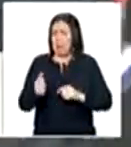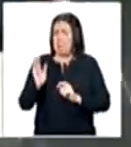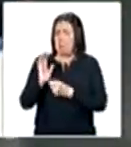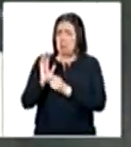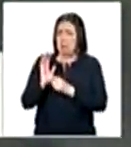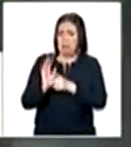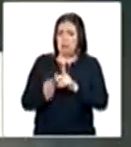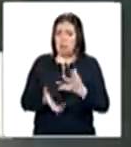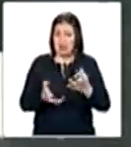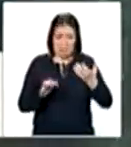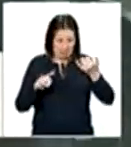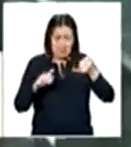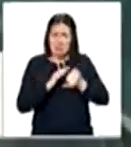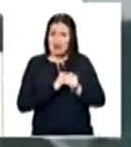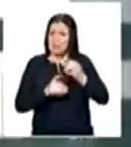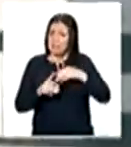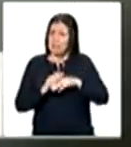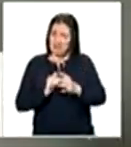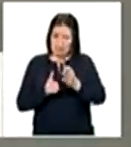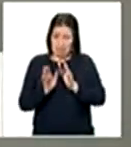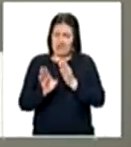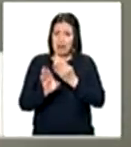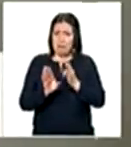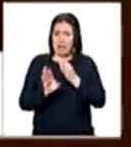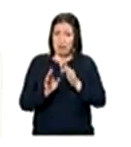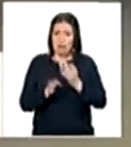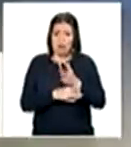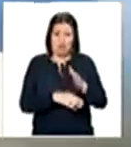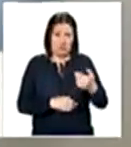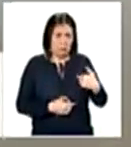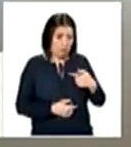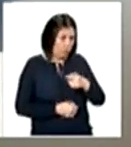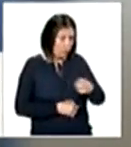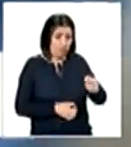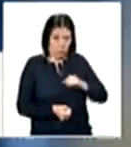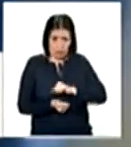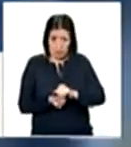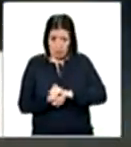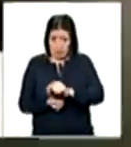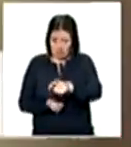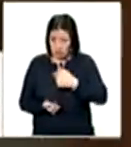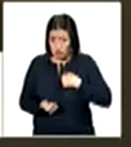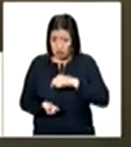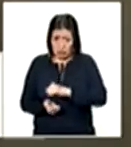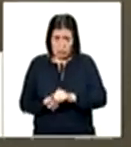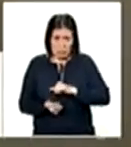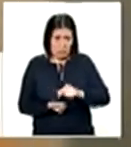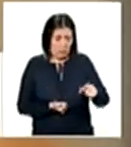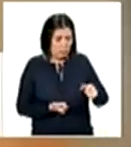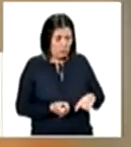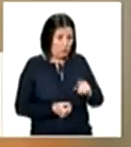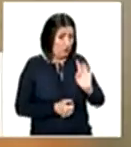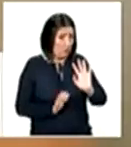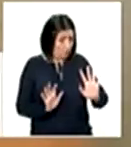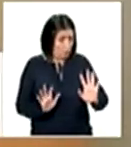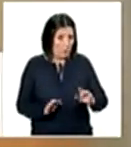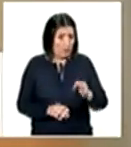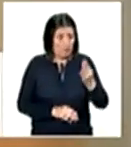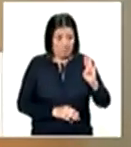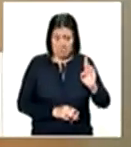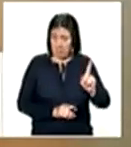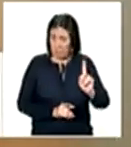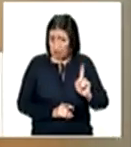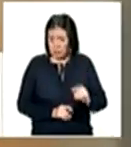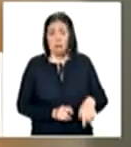quiso violar en el baño que comparten. Lavando mi ropa acá. ¿Tú estuviste lavando aquí? Sí, yo dije, señor, está con ácido la ropa del baño. Le digo,